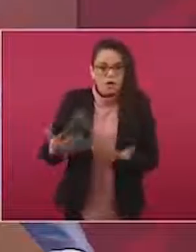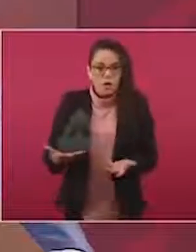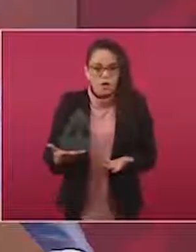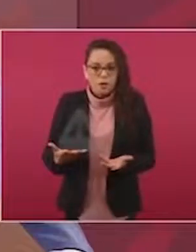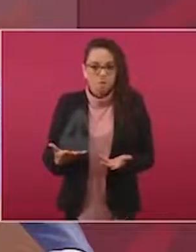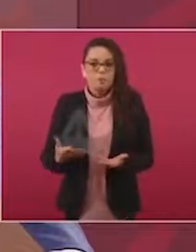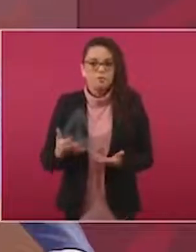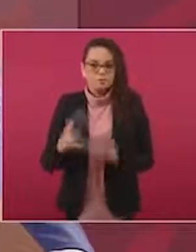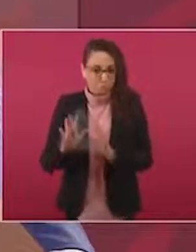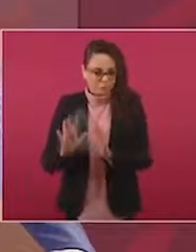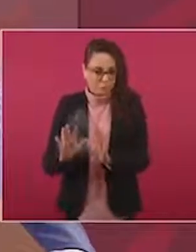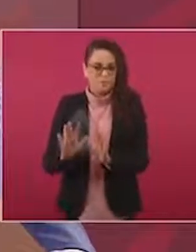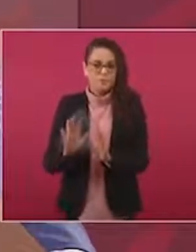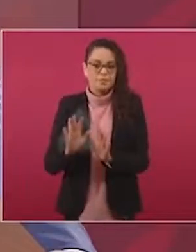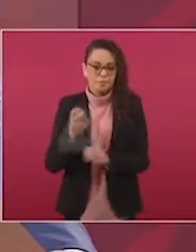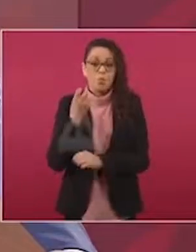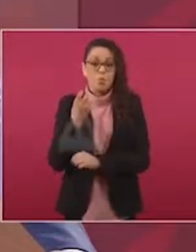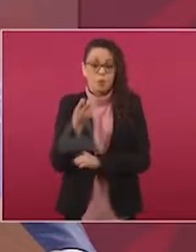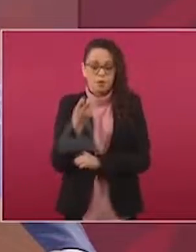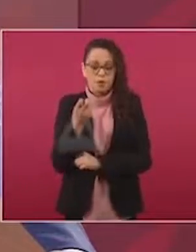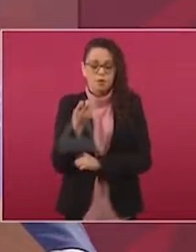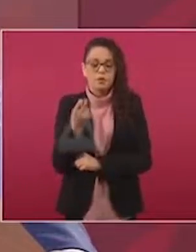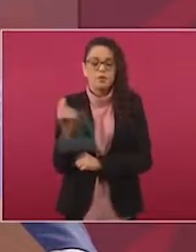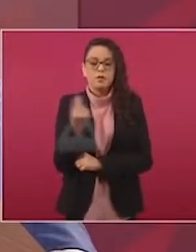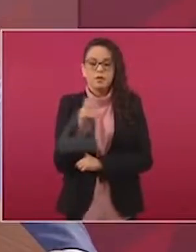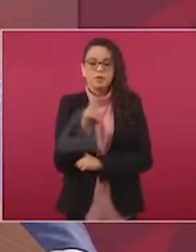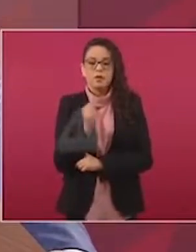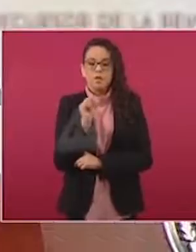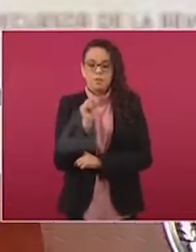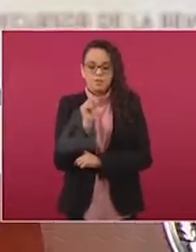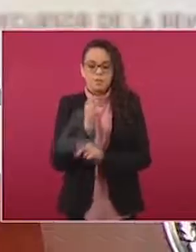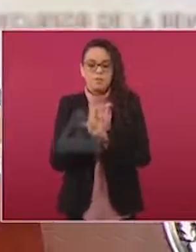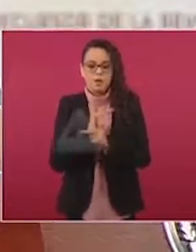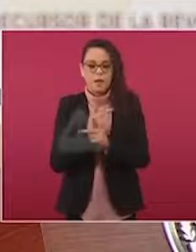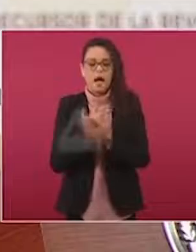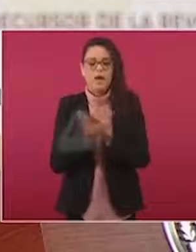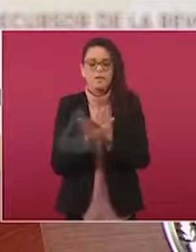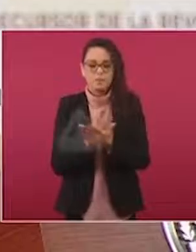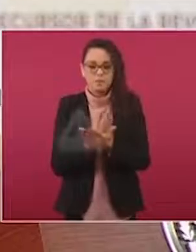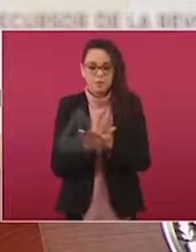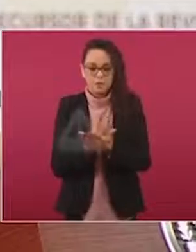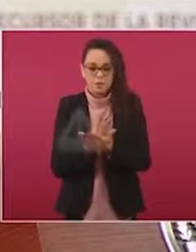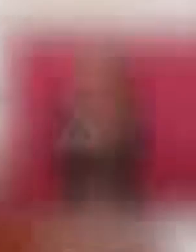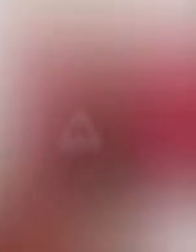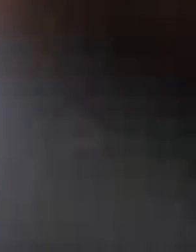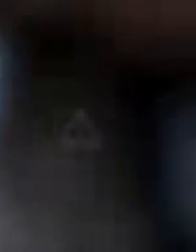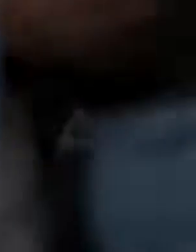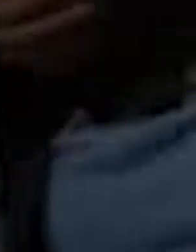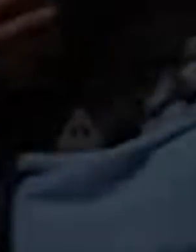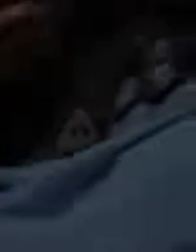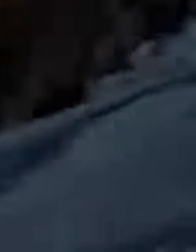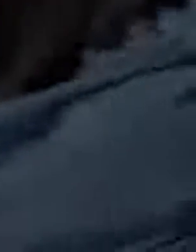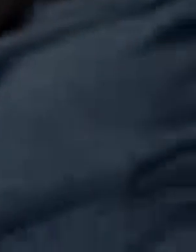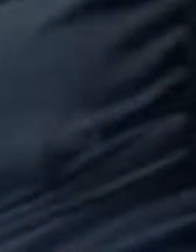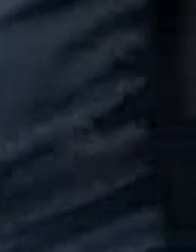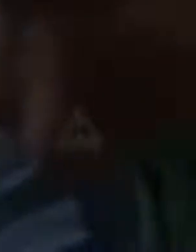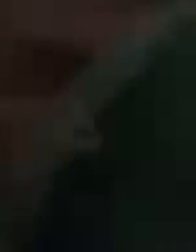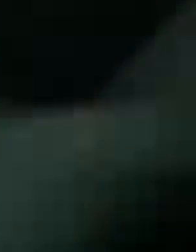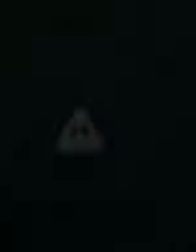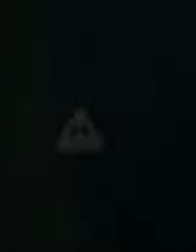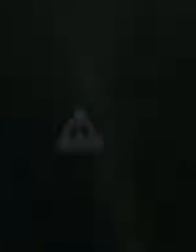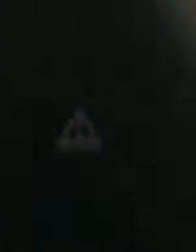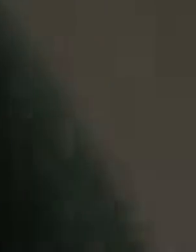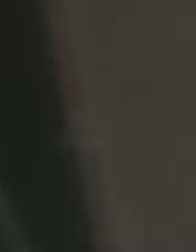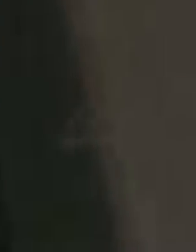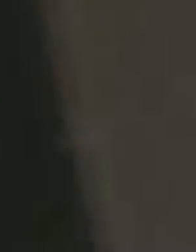El presidente de México, Andrés Manuel López Obrador, afirmó en su conferencia mañanera que lo ocurrido en Chiapas con la niñez intoxicada en las escuelas